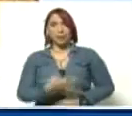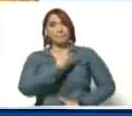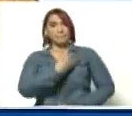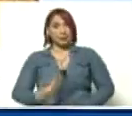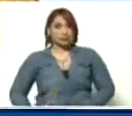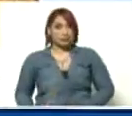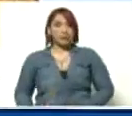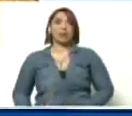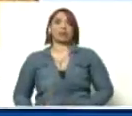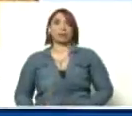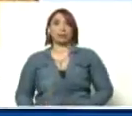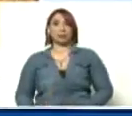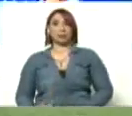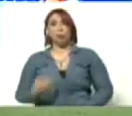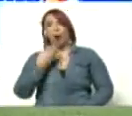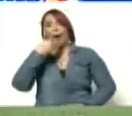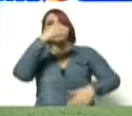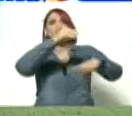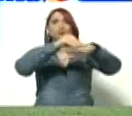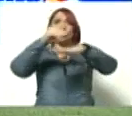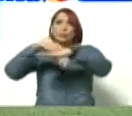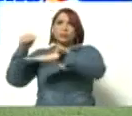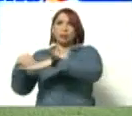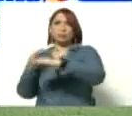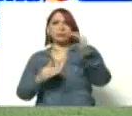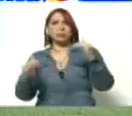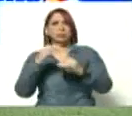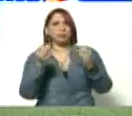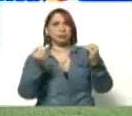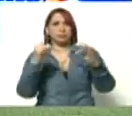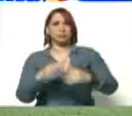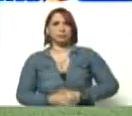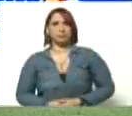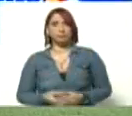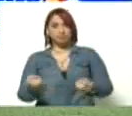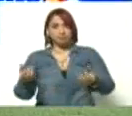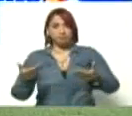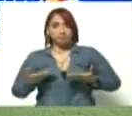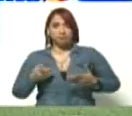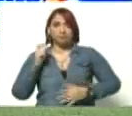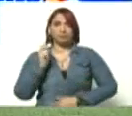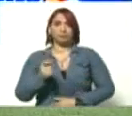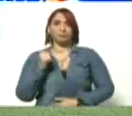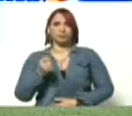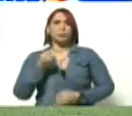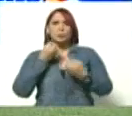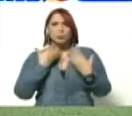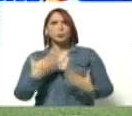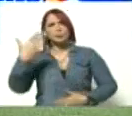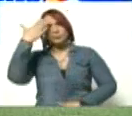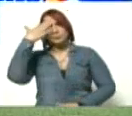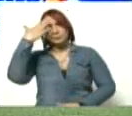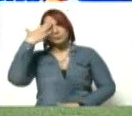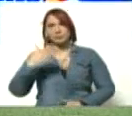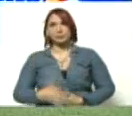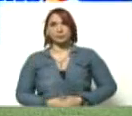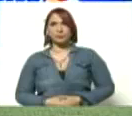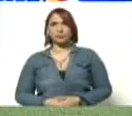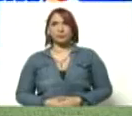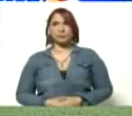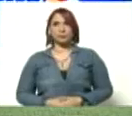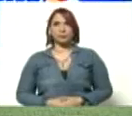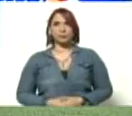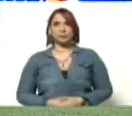pedido incrementar este número. Nos ha dado esa tarea. Pero bueno, sabemos que tenemos que